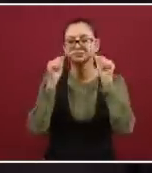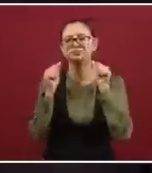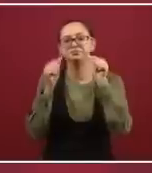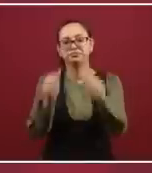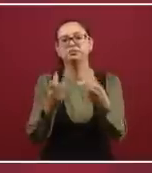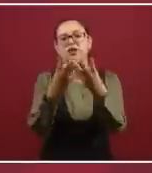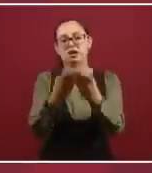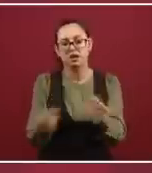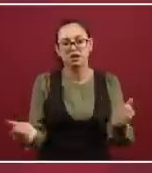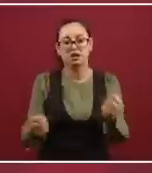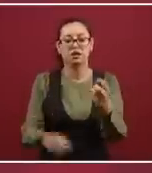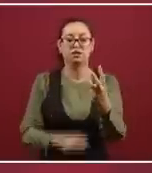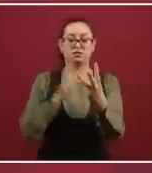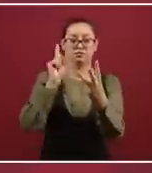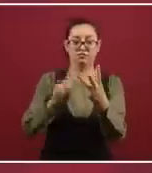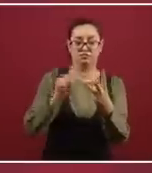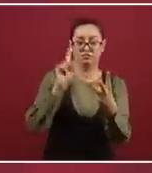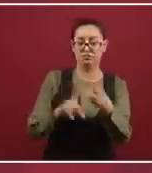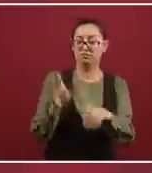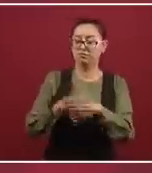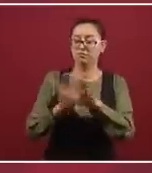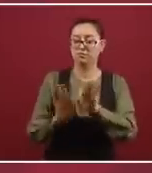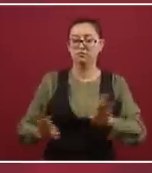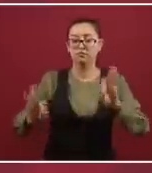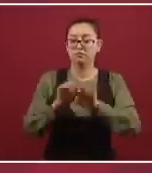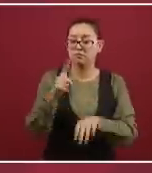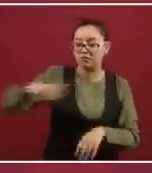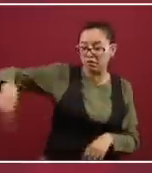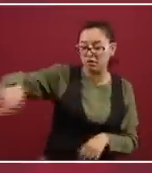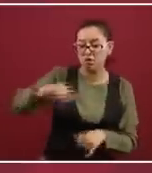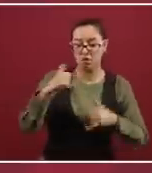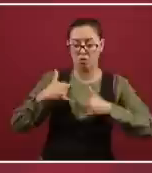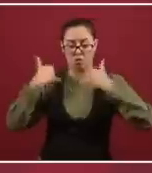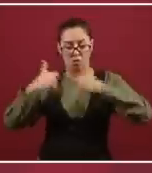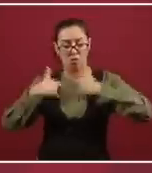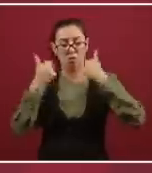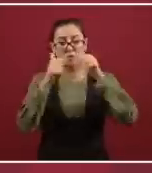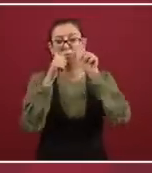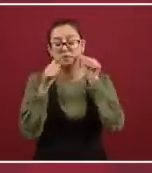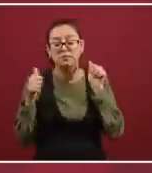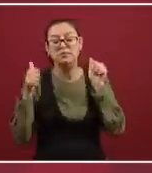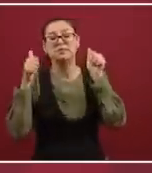es atender a los jóvenes para